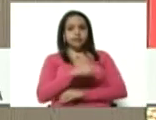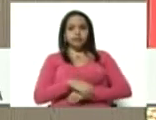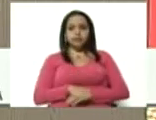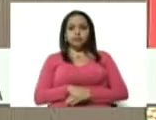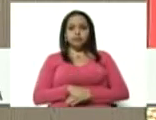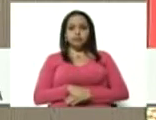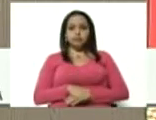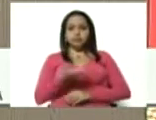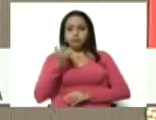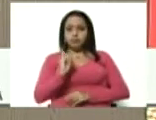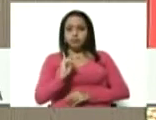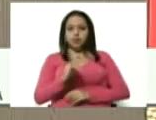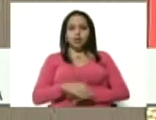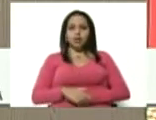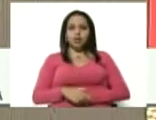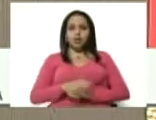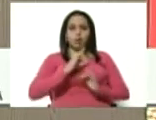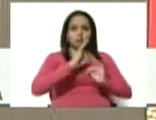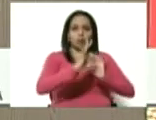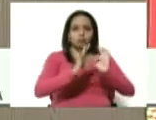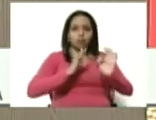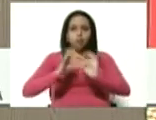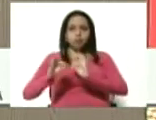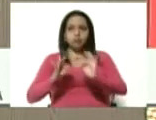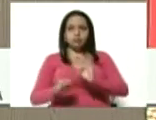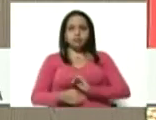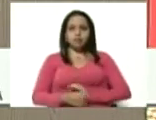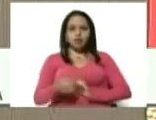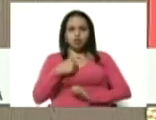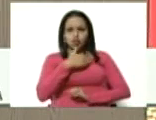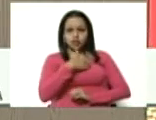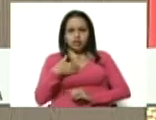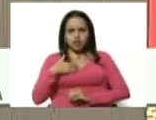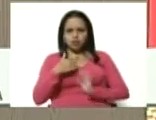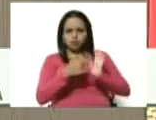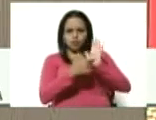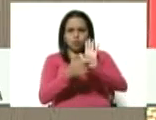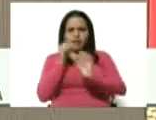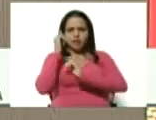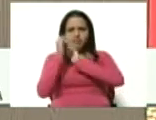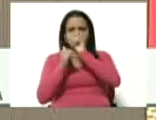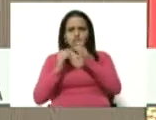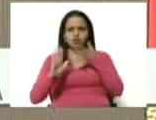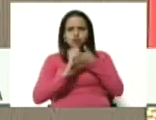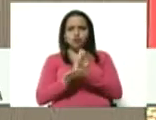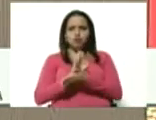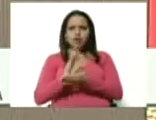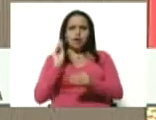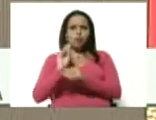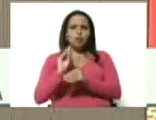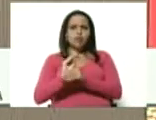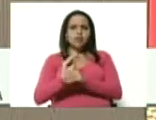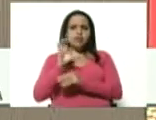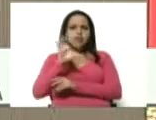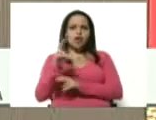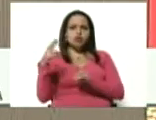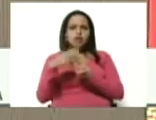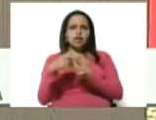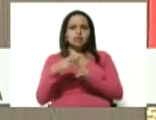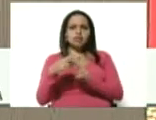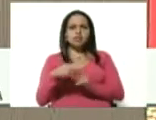se dan los casos de contagio. Por favor, yo quiero rodar el video del protector del estado Táchira, Freddy